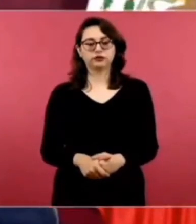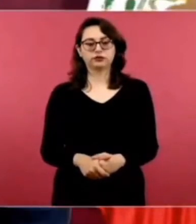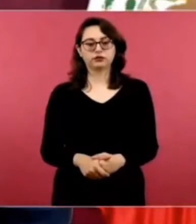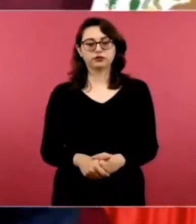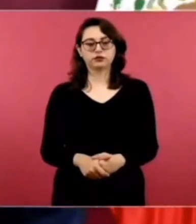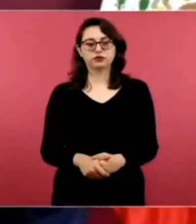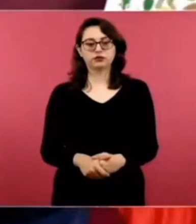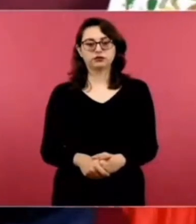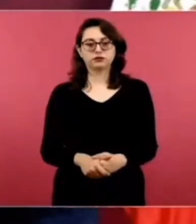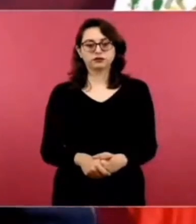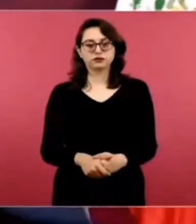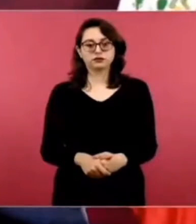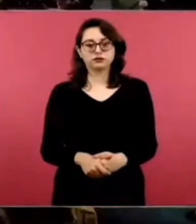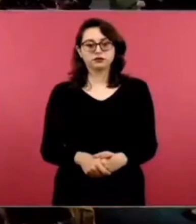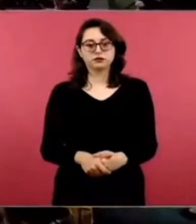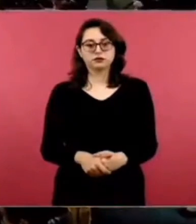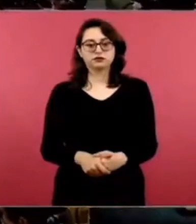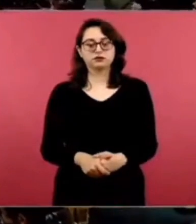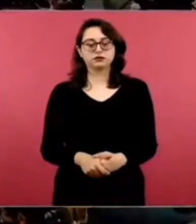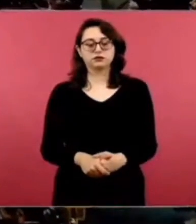estos